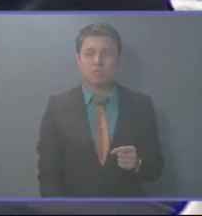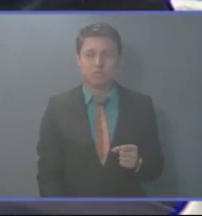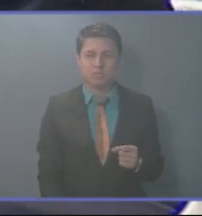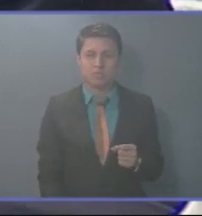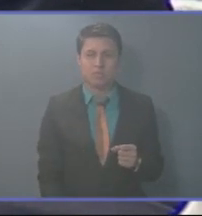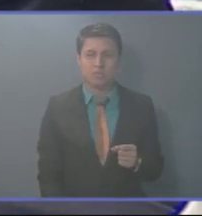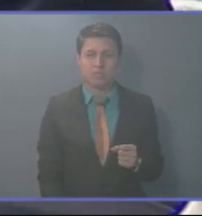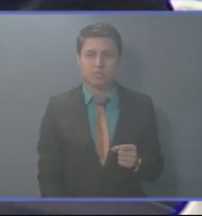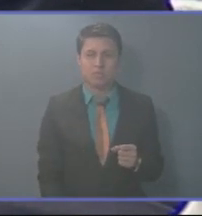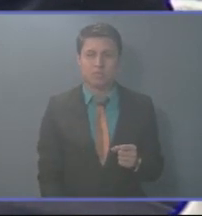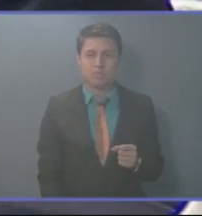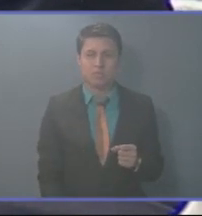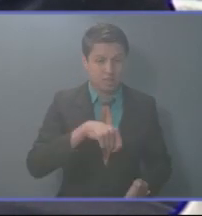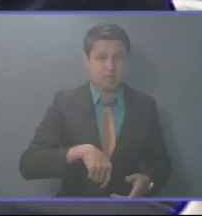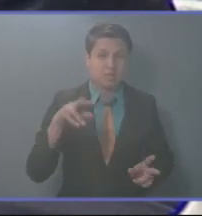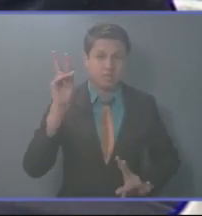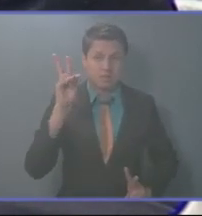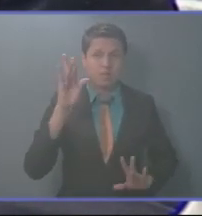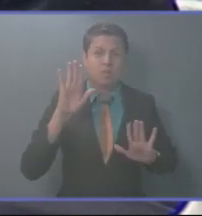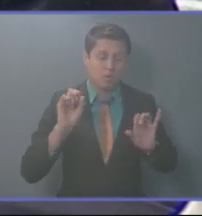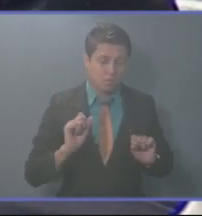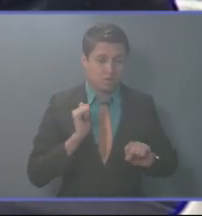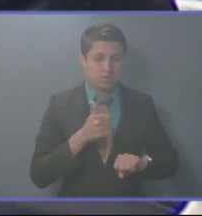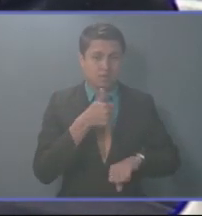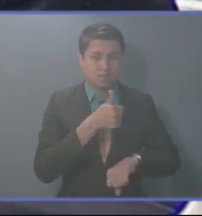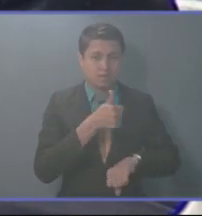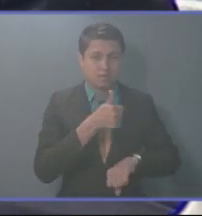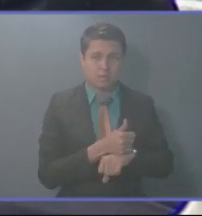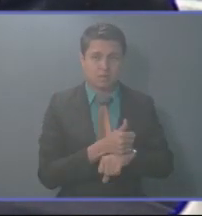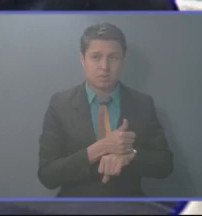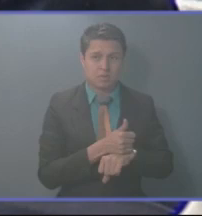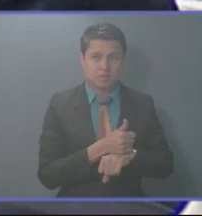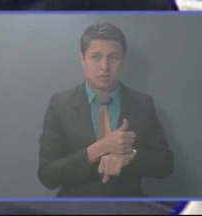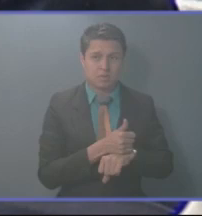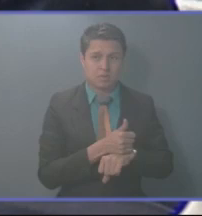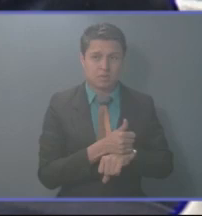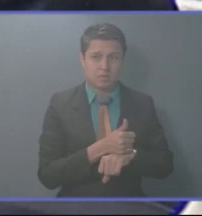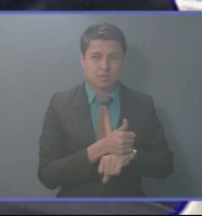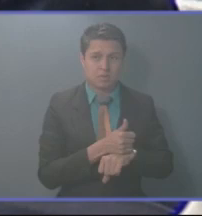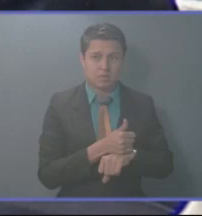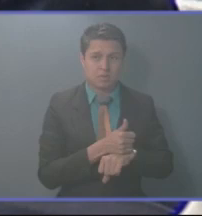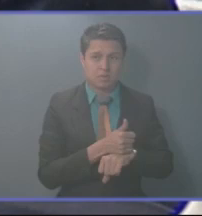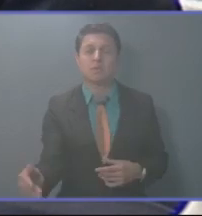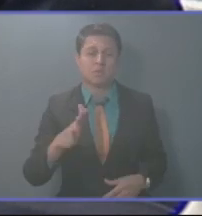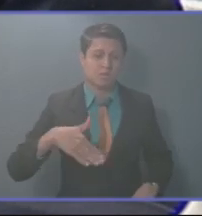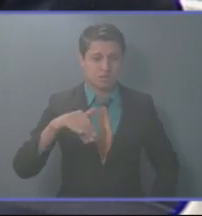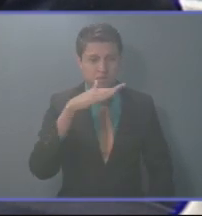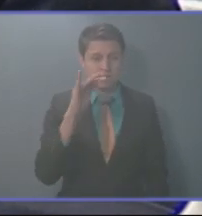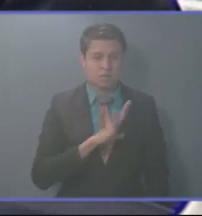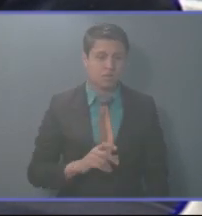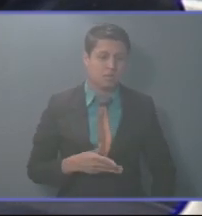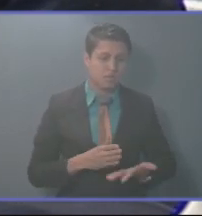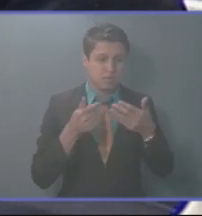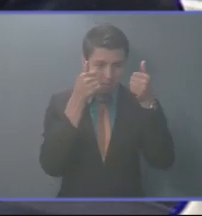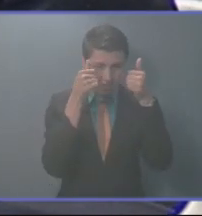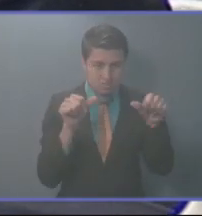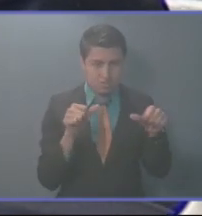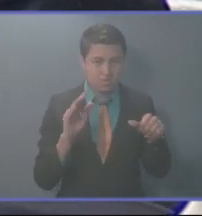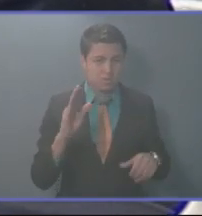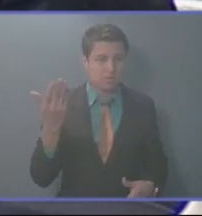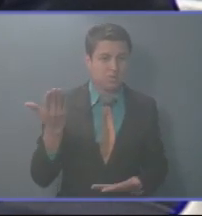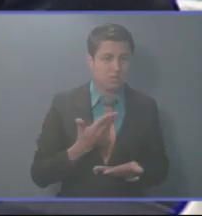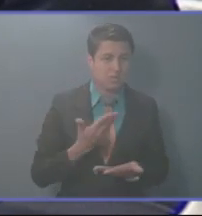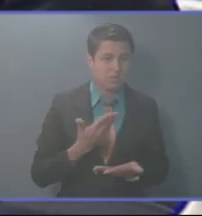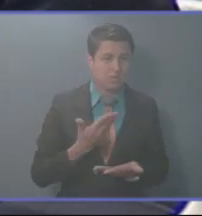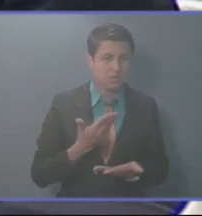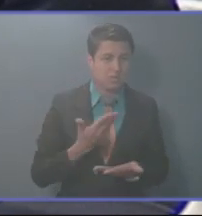la ciudad de San Salvador, pero podrá establecer dependencia en cualquier lugar del territorio nacional de acuerdo con las necesidades para